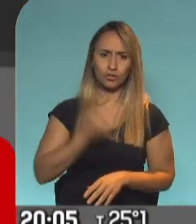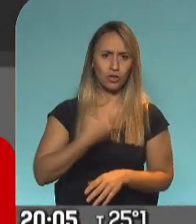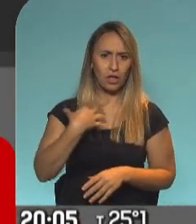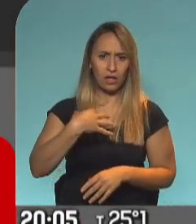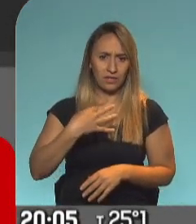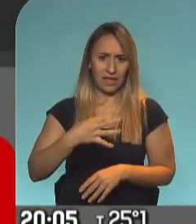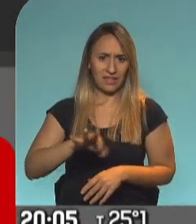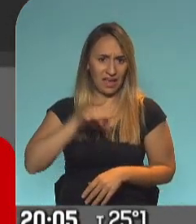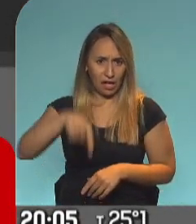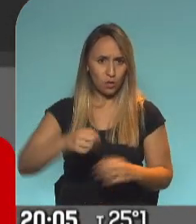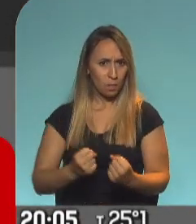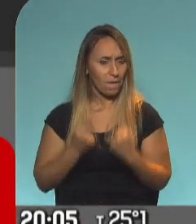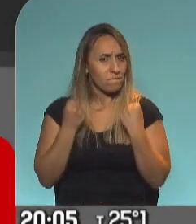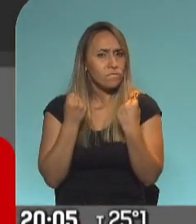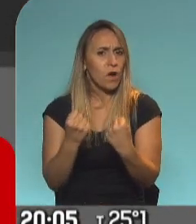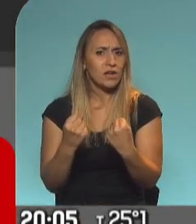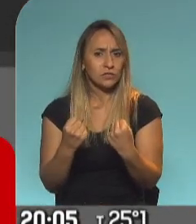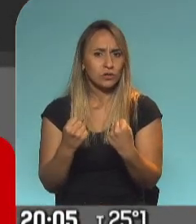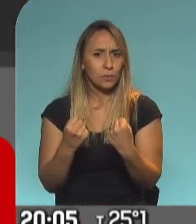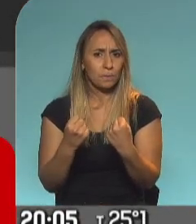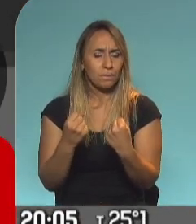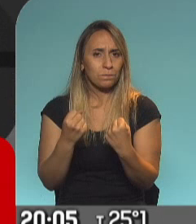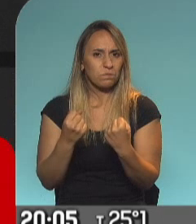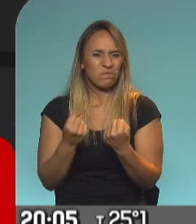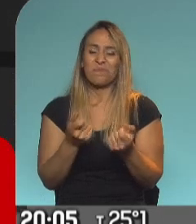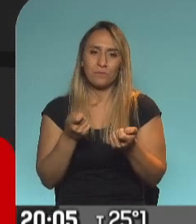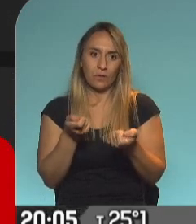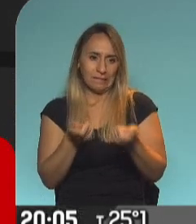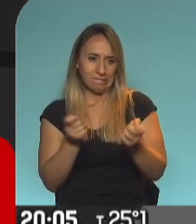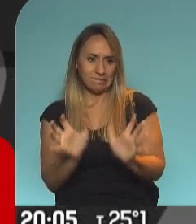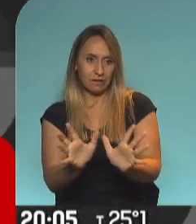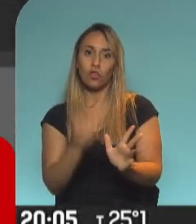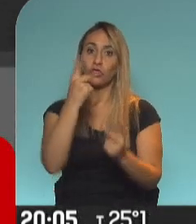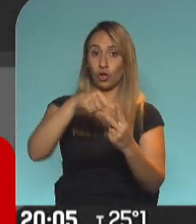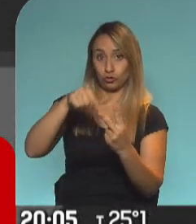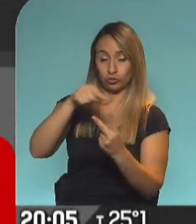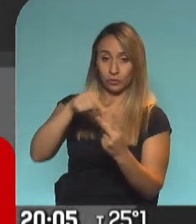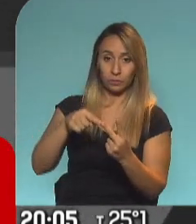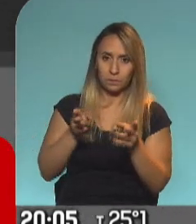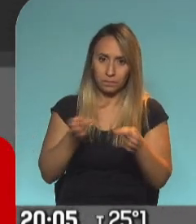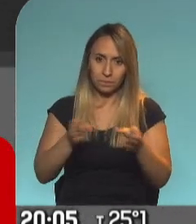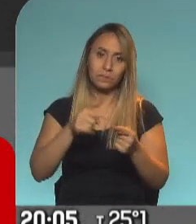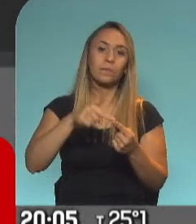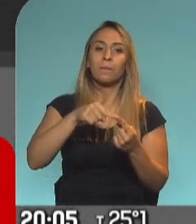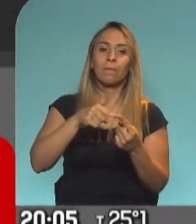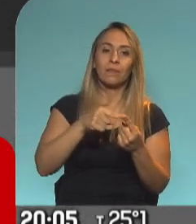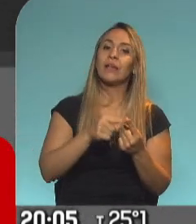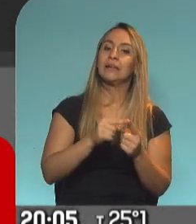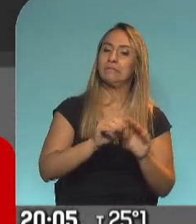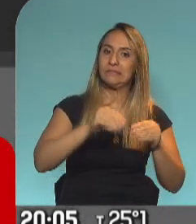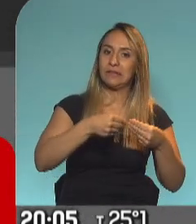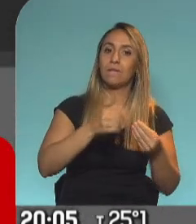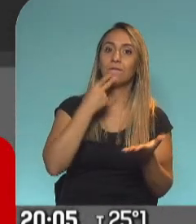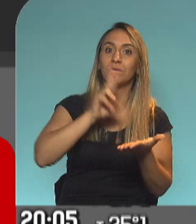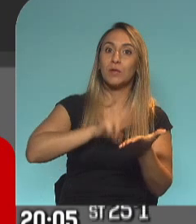un enorme esfuerzo por contener dos cosas. Tenemos que bajar el déficit fiscal